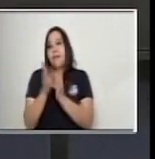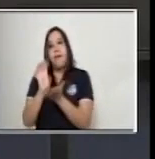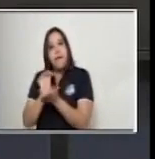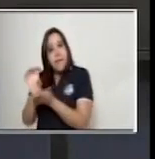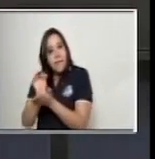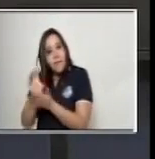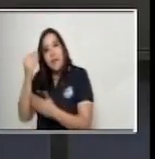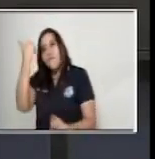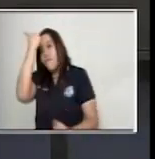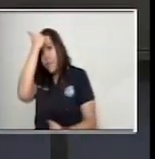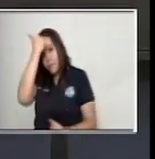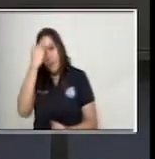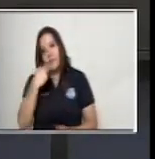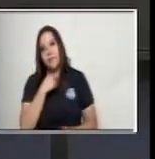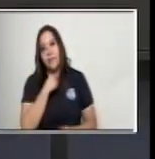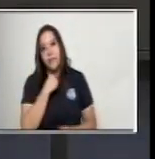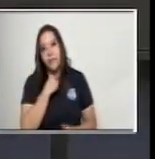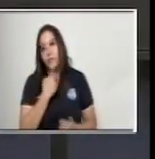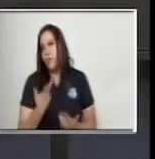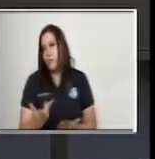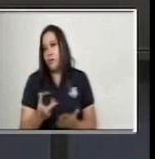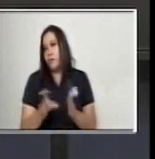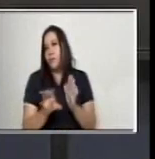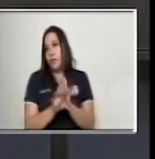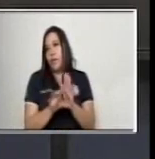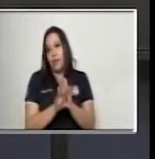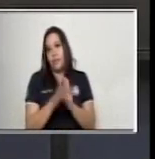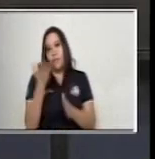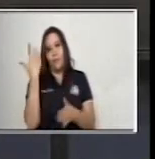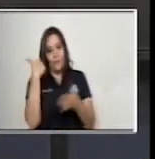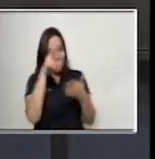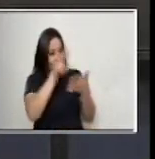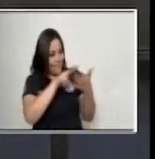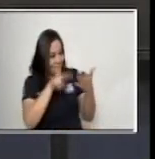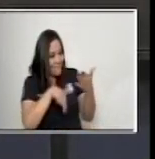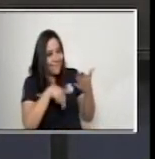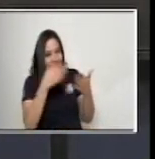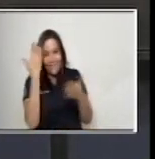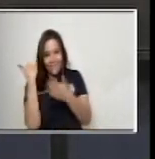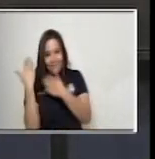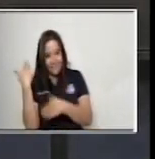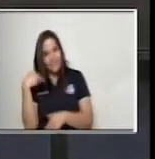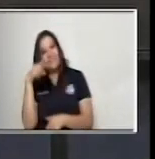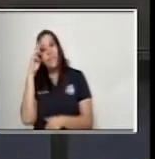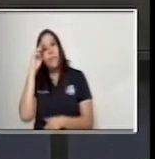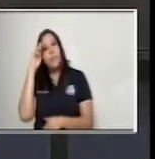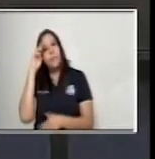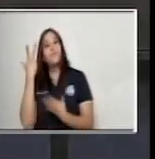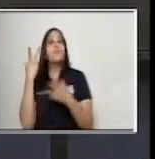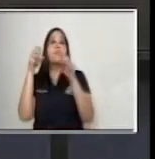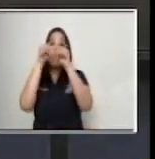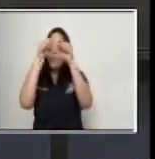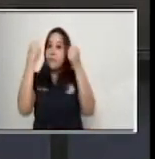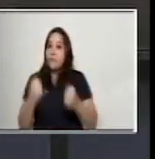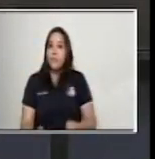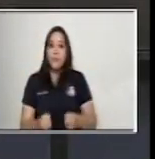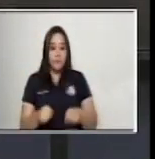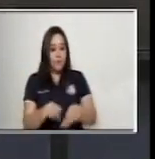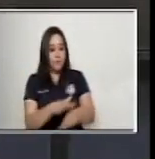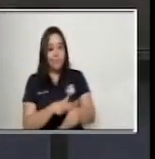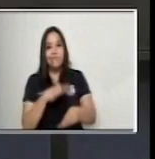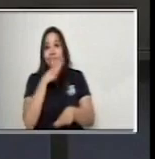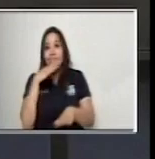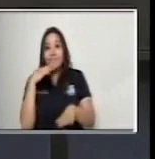enfermedades crónicas, como lo podemos escuchar en la lectura del día de hoy. El sistema circulatorio